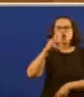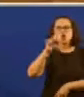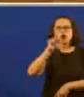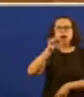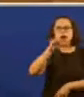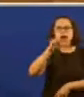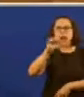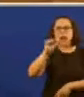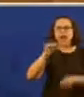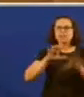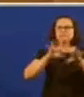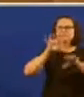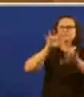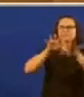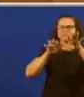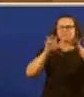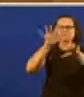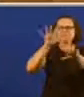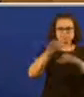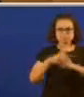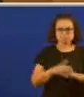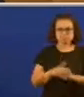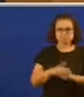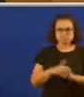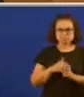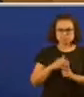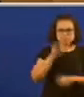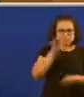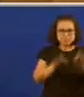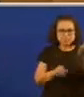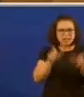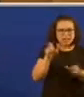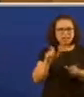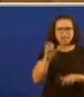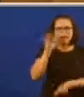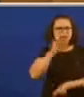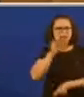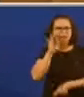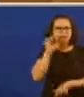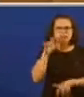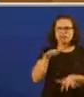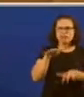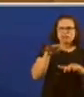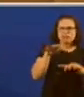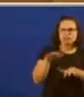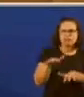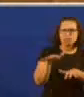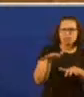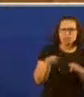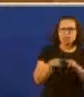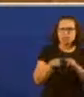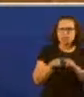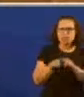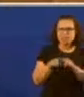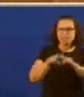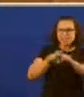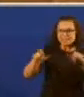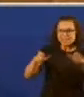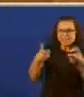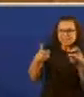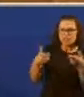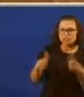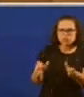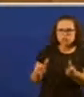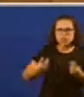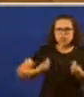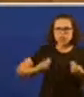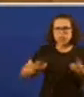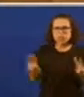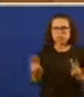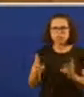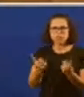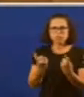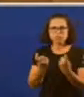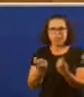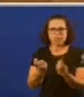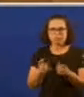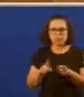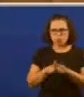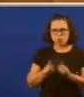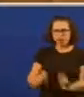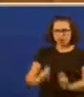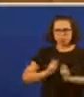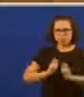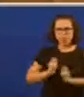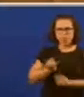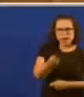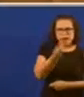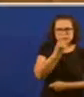Asistimos con pasividade e ineptitude ao seu goberno agonía dun sector que debe estar vivo proporcionar soberanía alimentaria